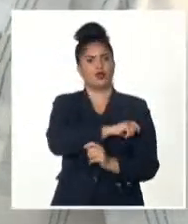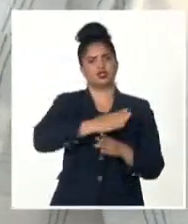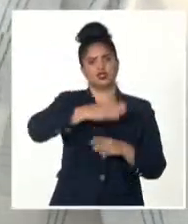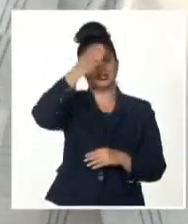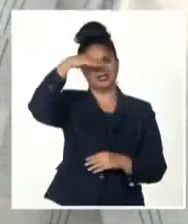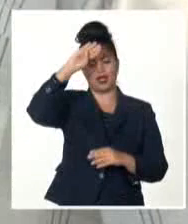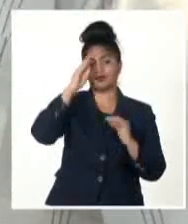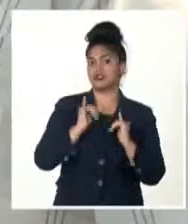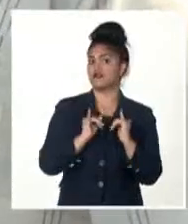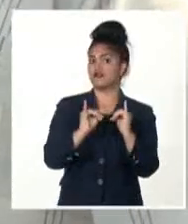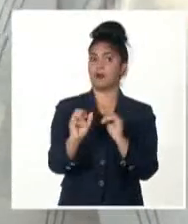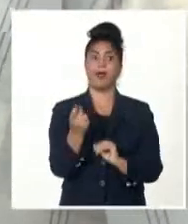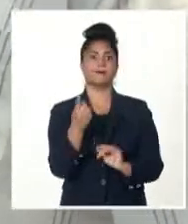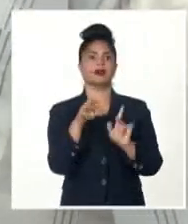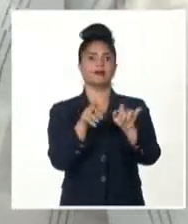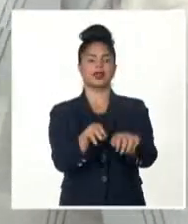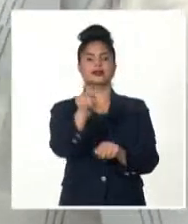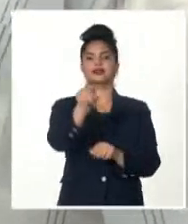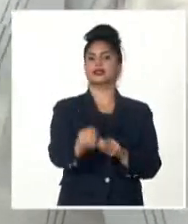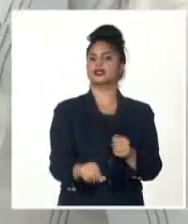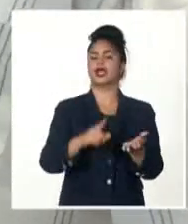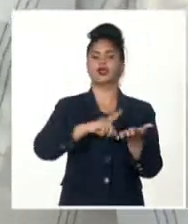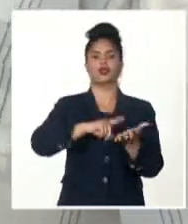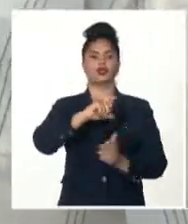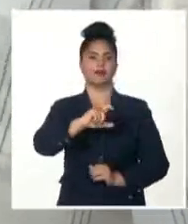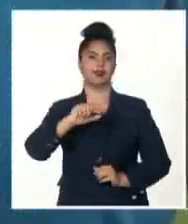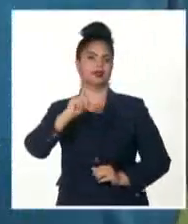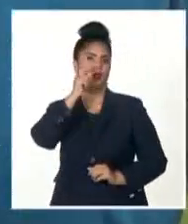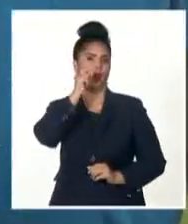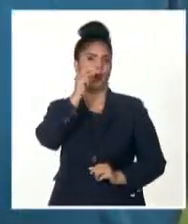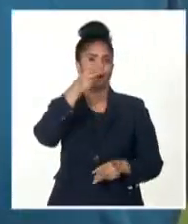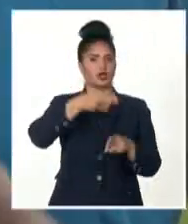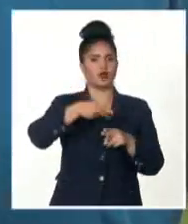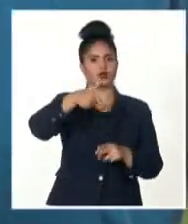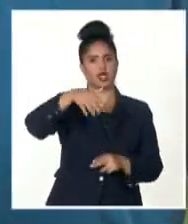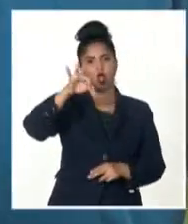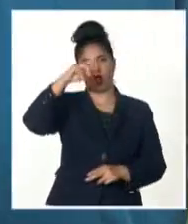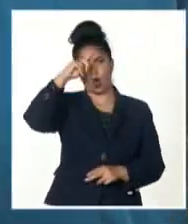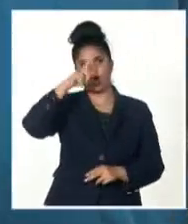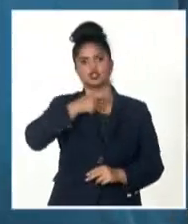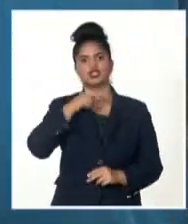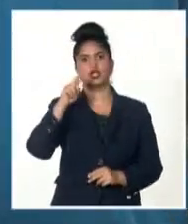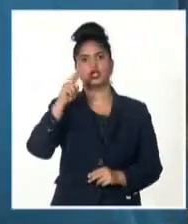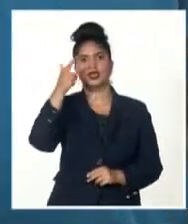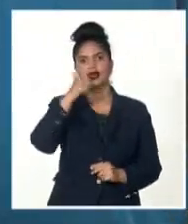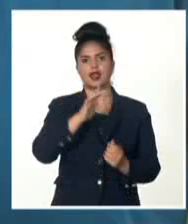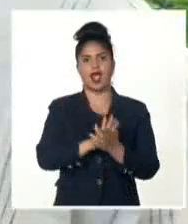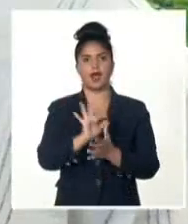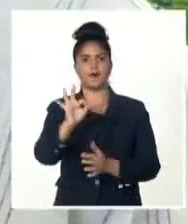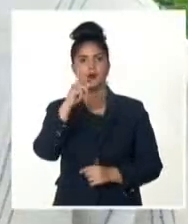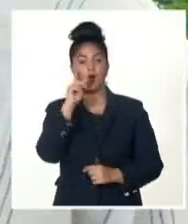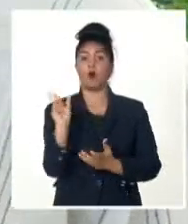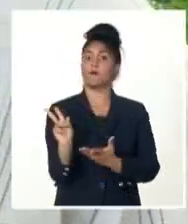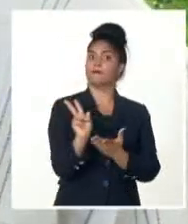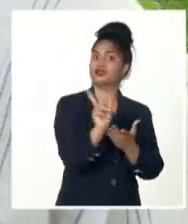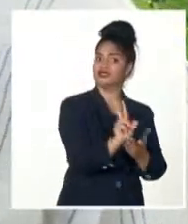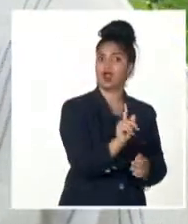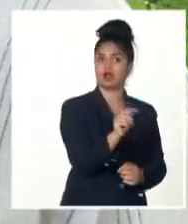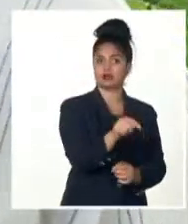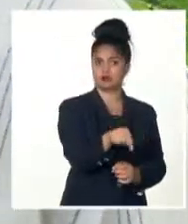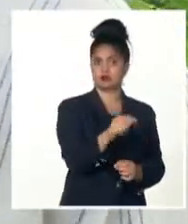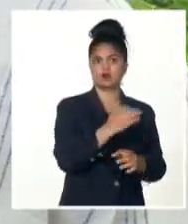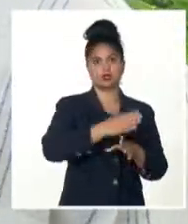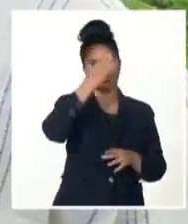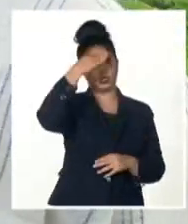secretario del partido en Santiago de Cuba, José Ramón Monteagudo Ruiz, durante un recorrido por esta zona, donde intercambió además con